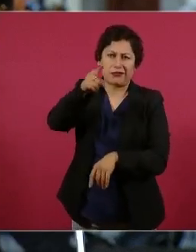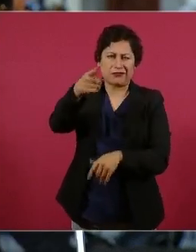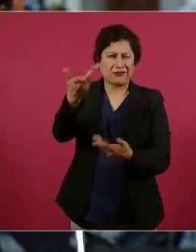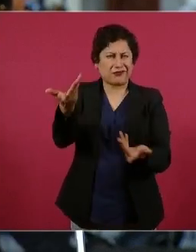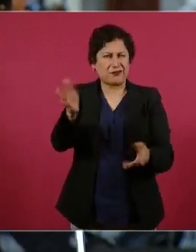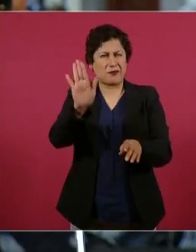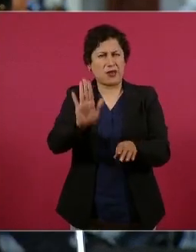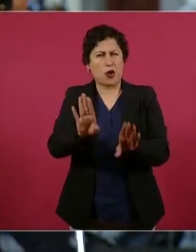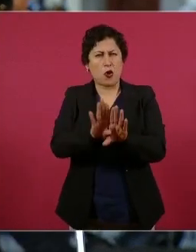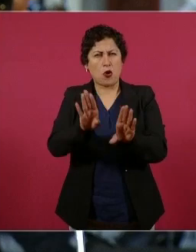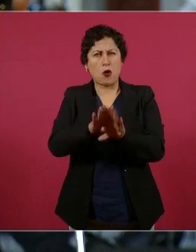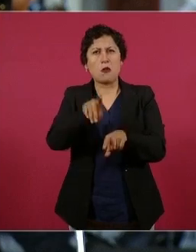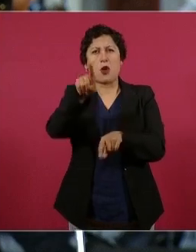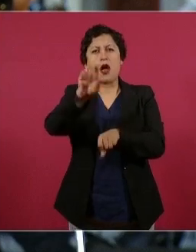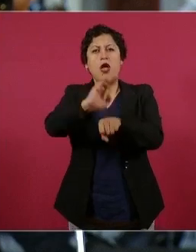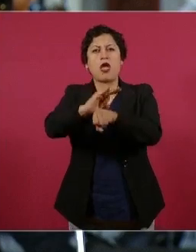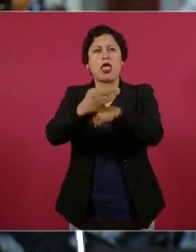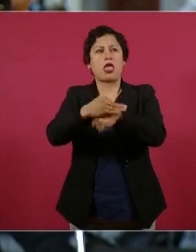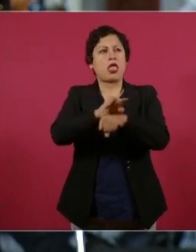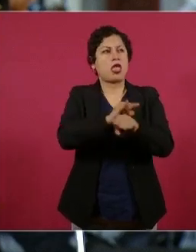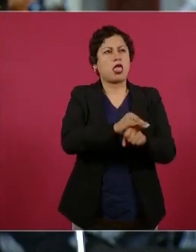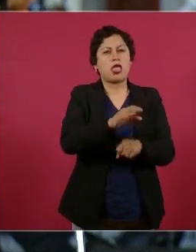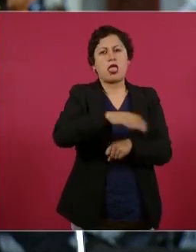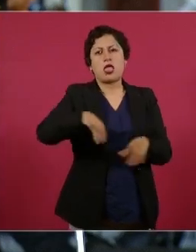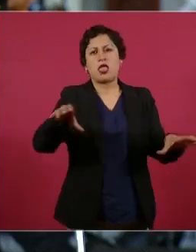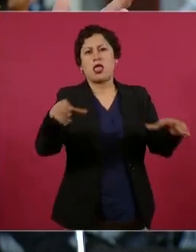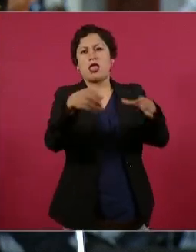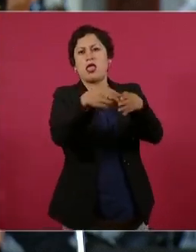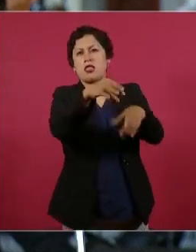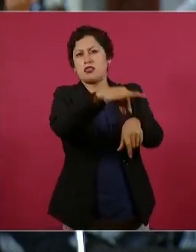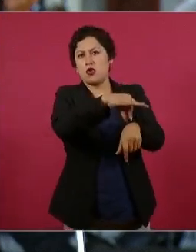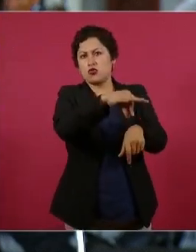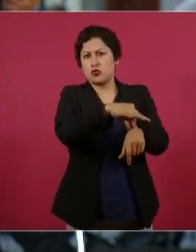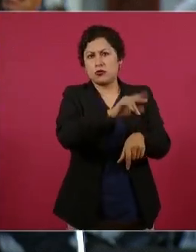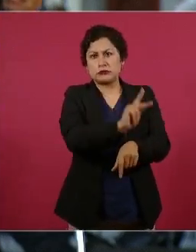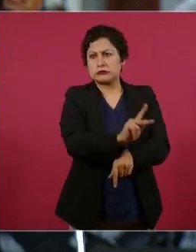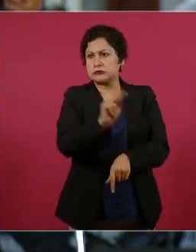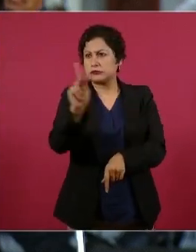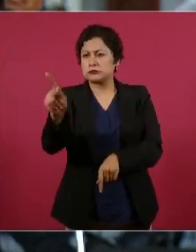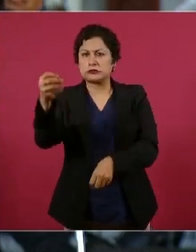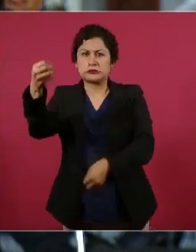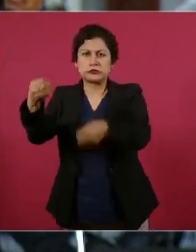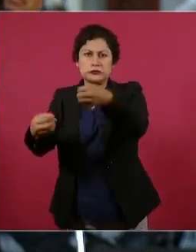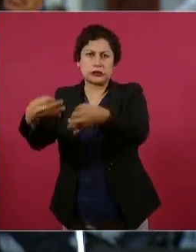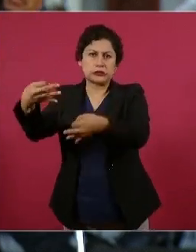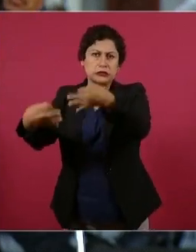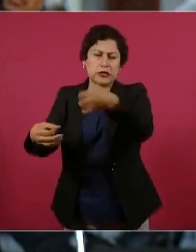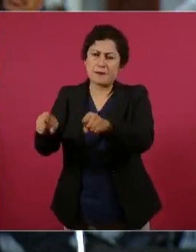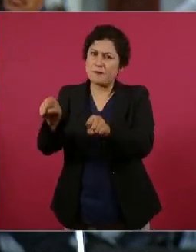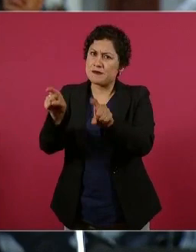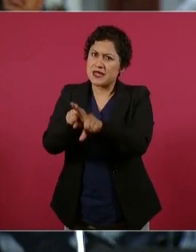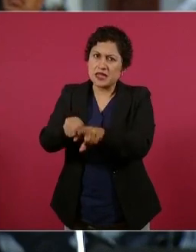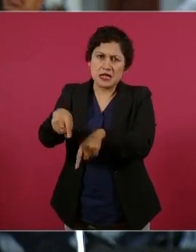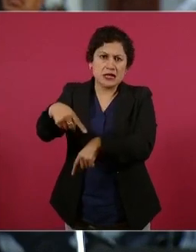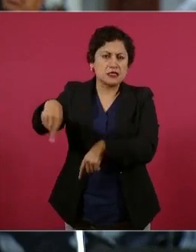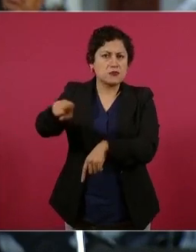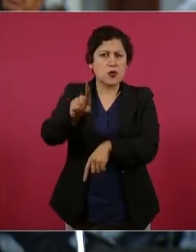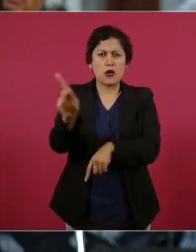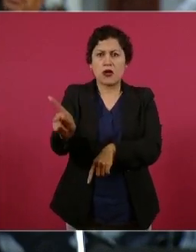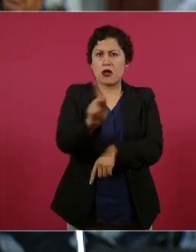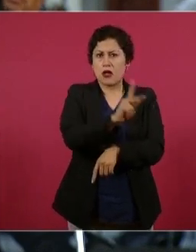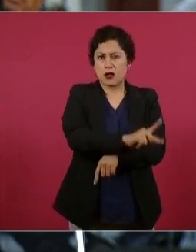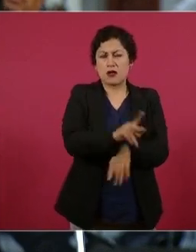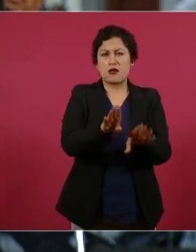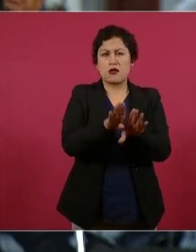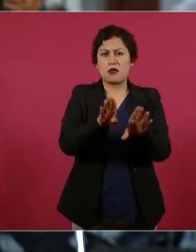¿no? Parece que se protegen entre todos los médicos, algo similar a lo que pasa en el Poder Judicial a veces con estos temas de las